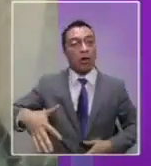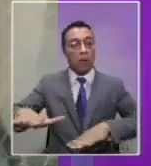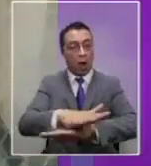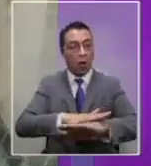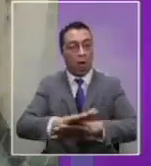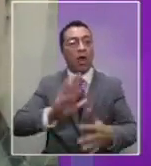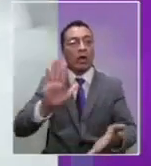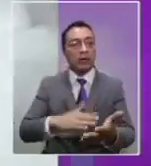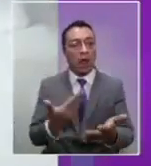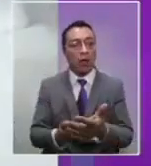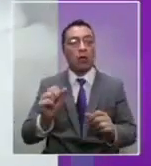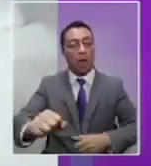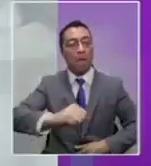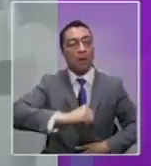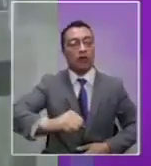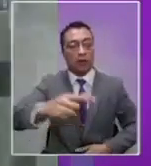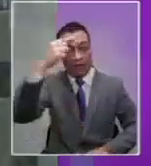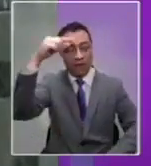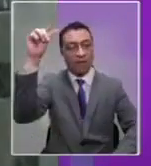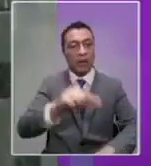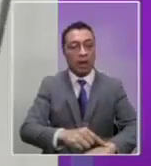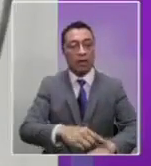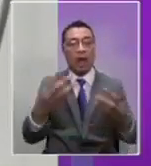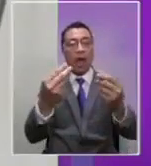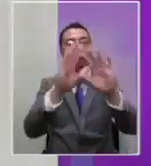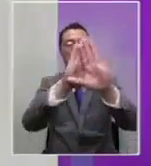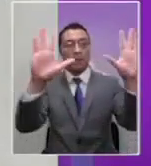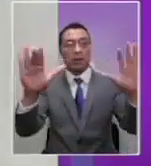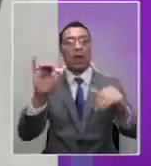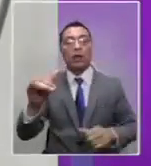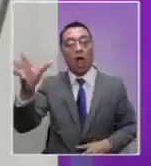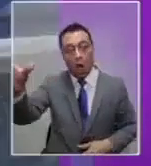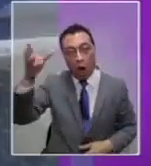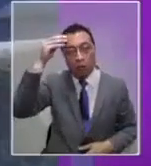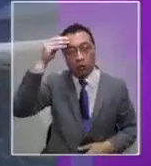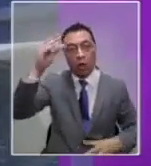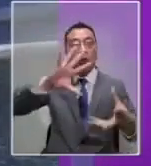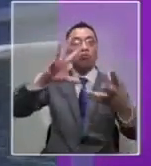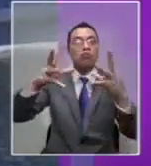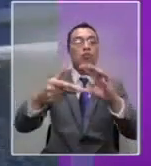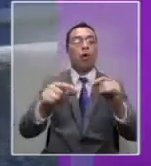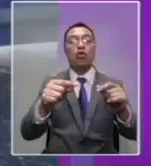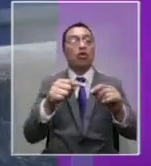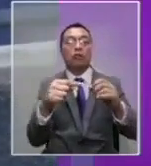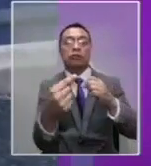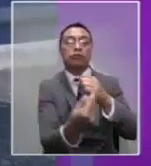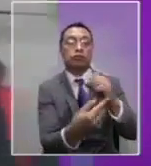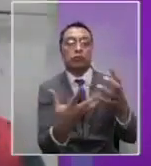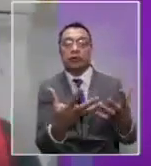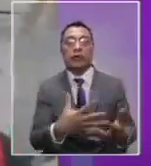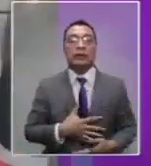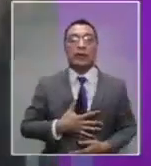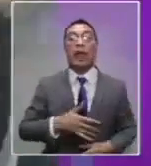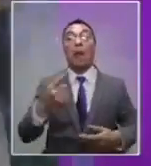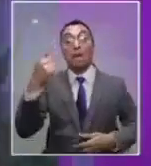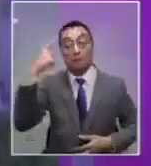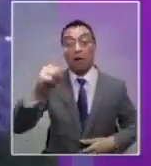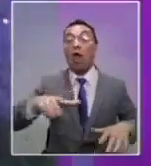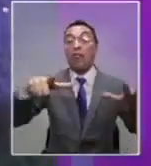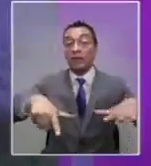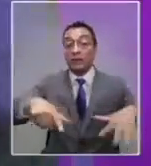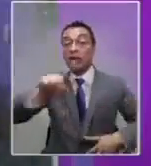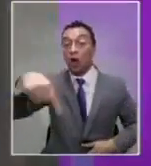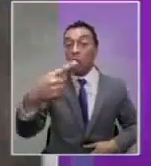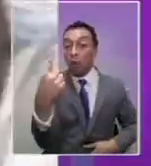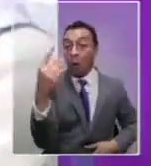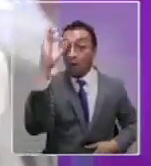para el cuidado de la salud, la prevención de las enfermedades, el medio ambiente y la comprensión del mundo que nos rodea. Sin embargo, tan solo